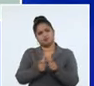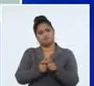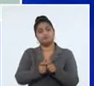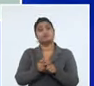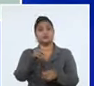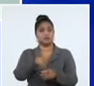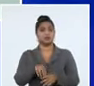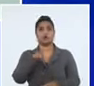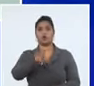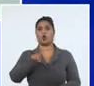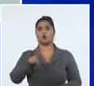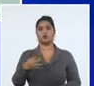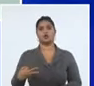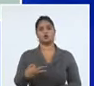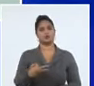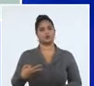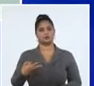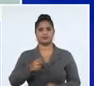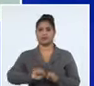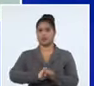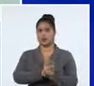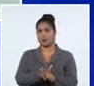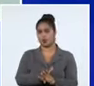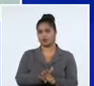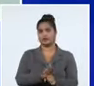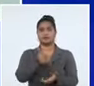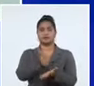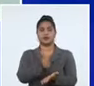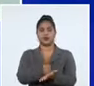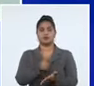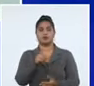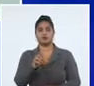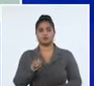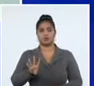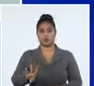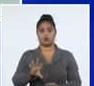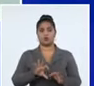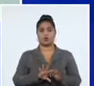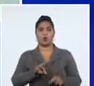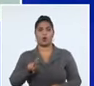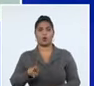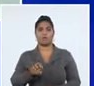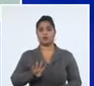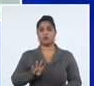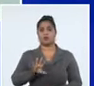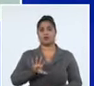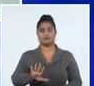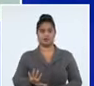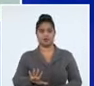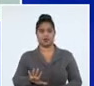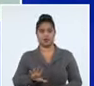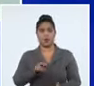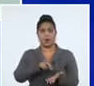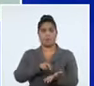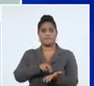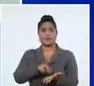13 municipios. Camagüey reporta 104, Guaymaro 45, Minas 3,